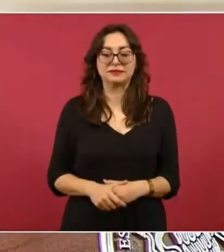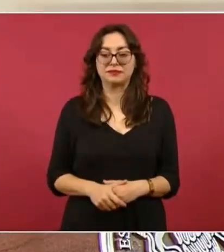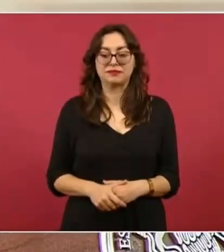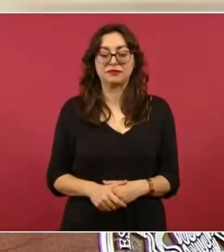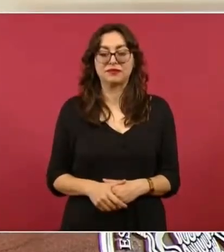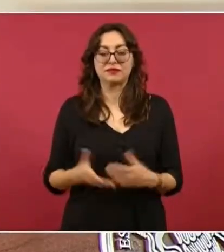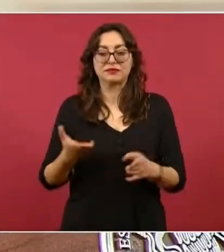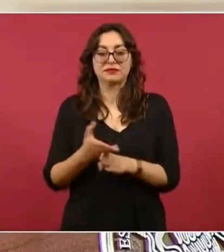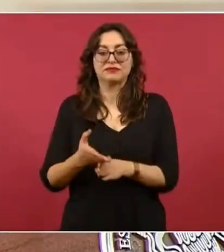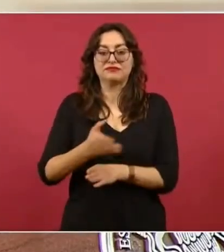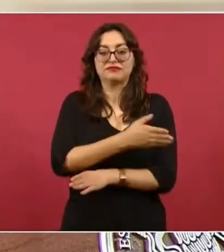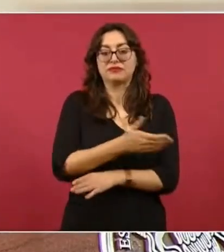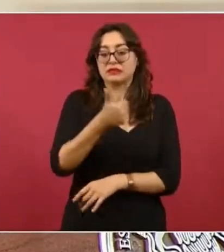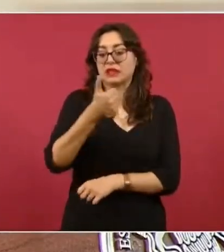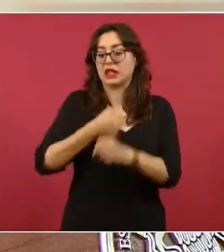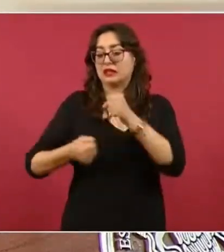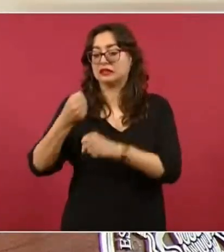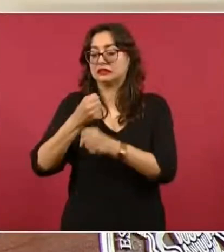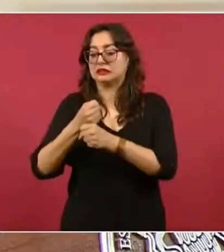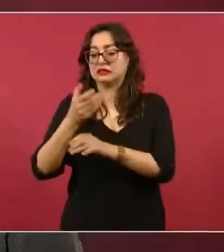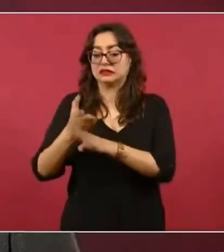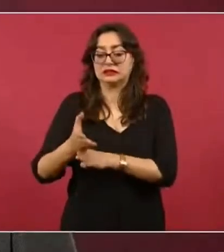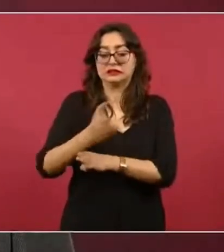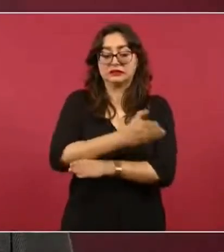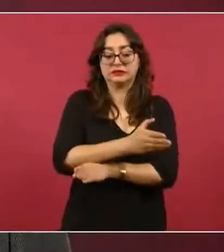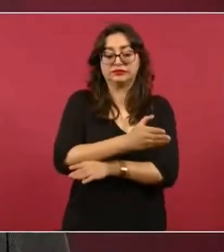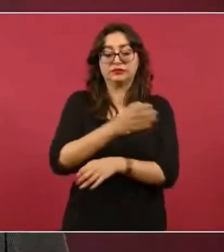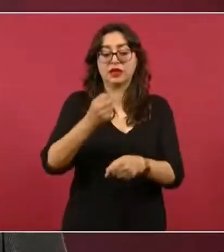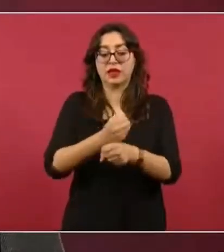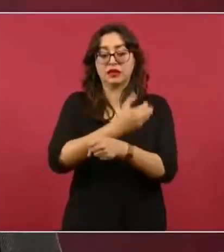Sexenio pasado, uno que estaba en Hacienda,